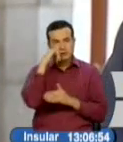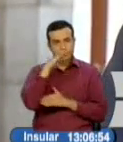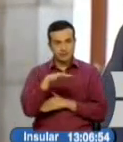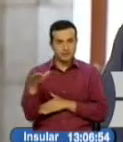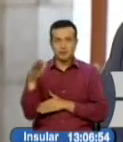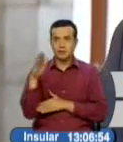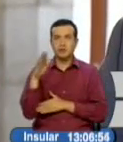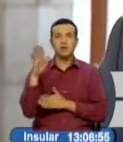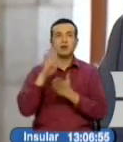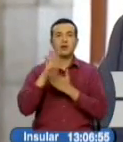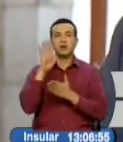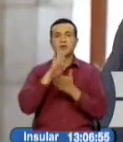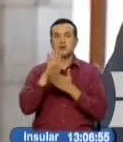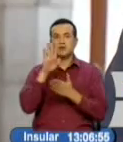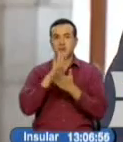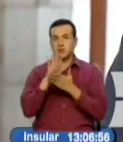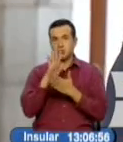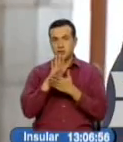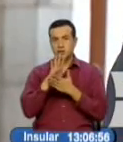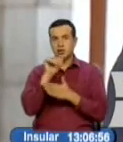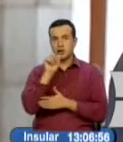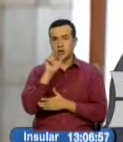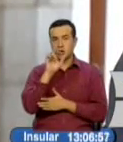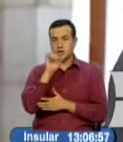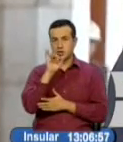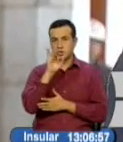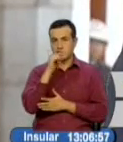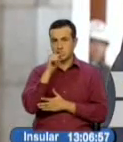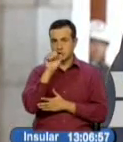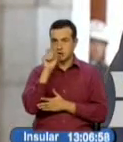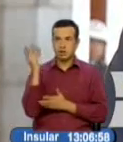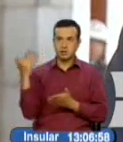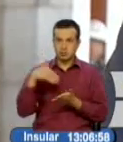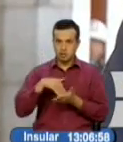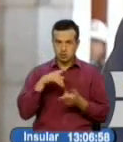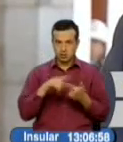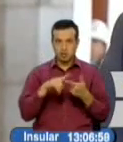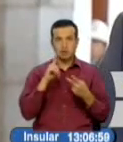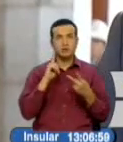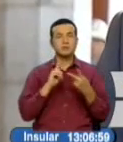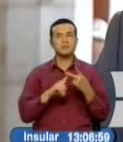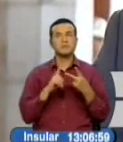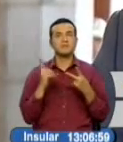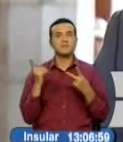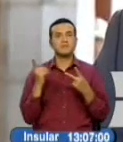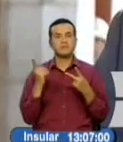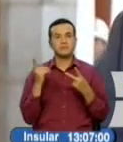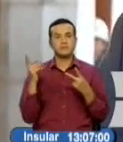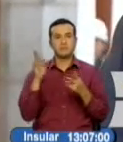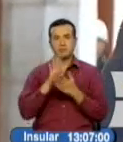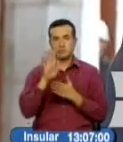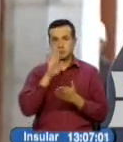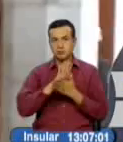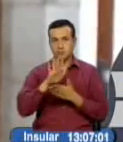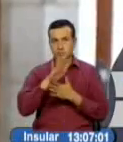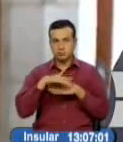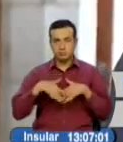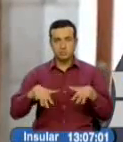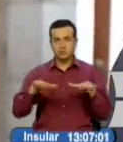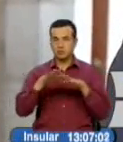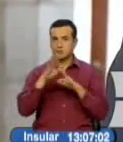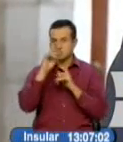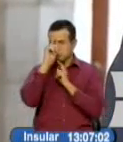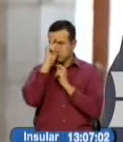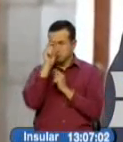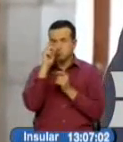los niños de la Escuela General Artigas, que queda aquí en el centro de Quito. Una escuelita digna,